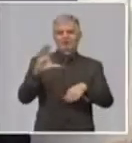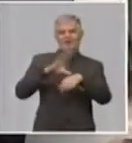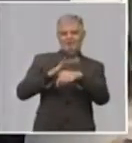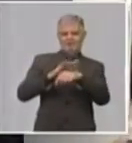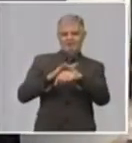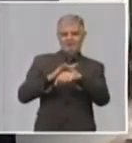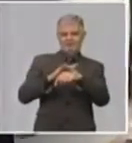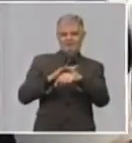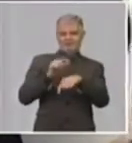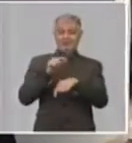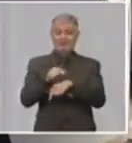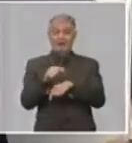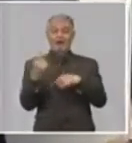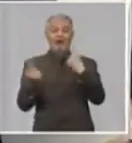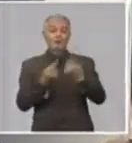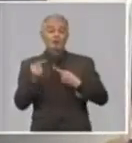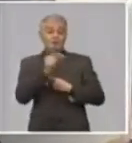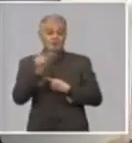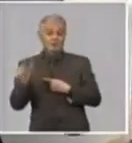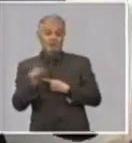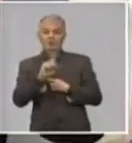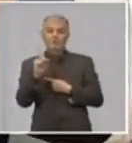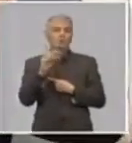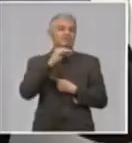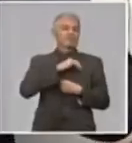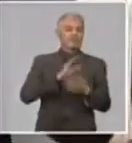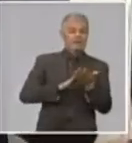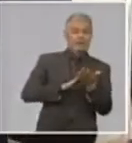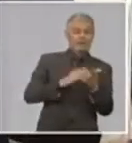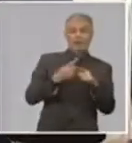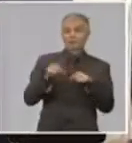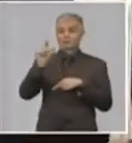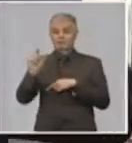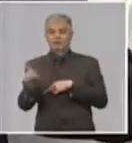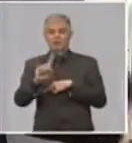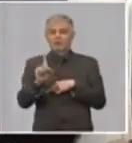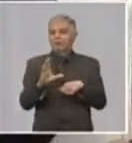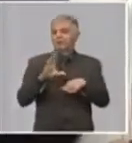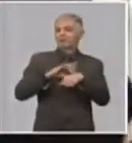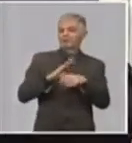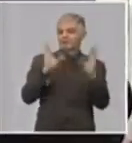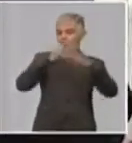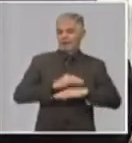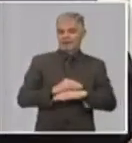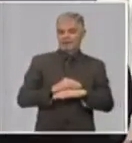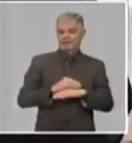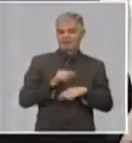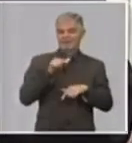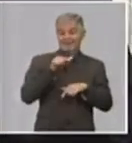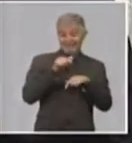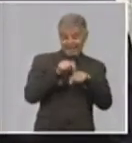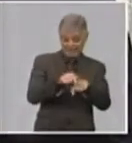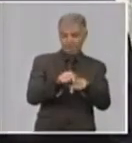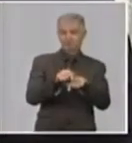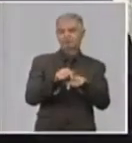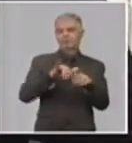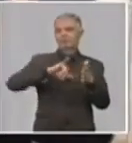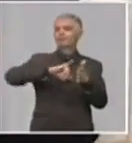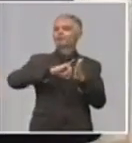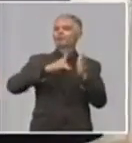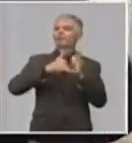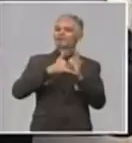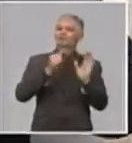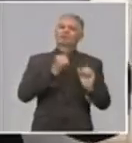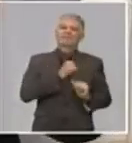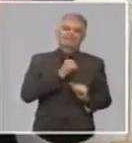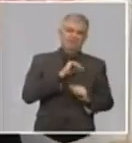moverlo a asintomáticos o idealmente a aquellos que no se enferman, porque también es posible pensarlo. Y esa es parte del proyecto que aspiramos a